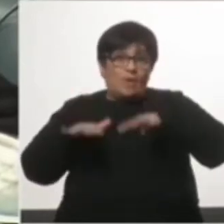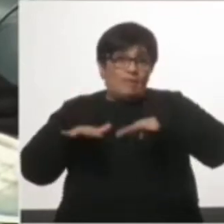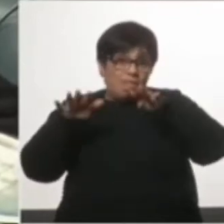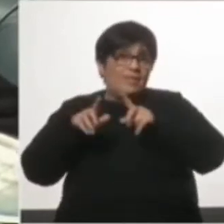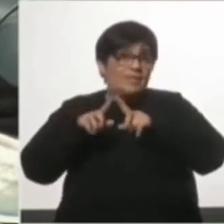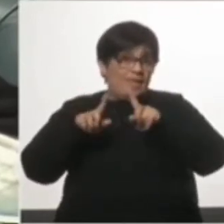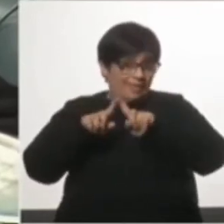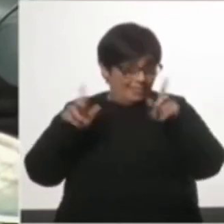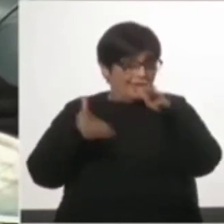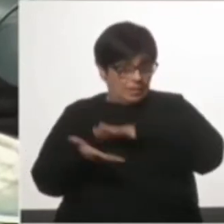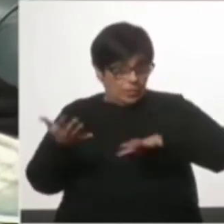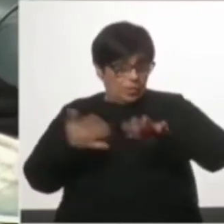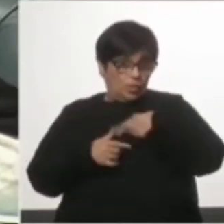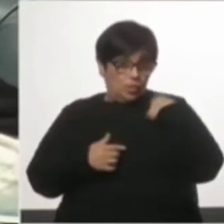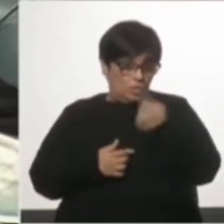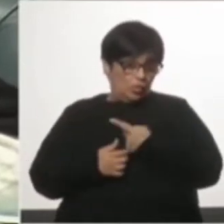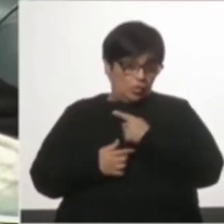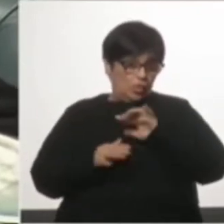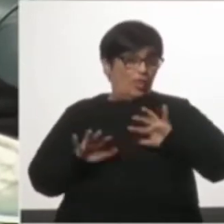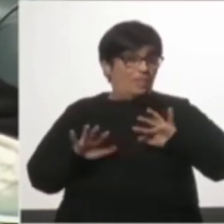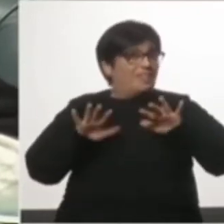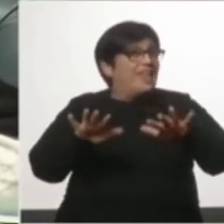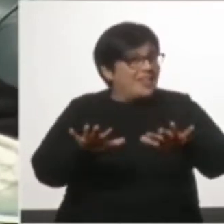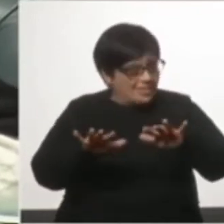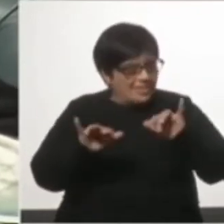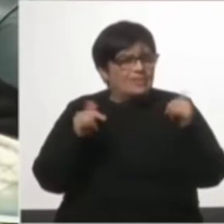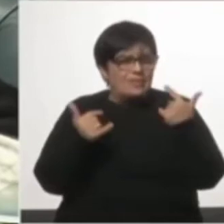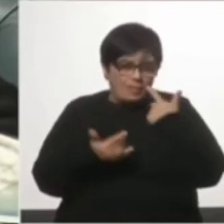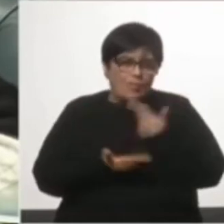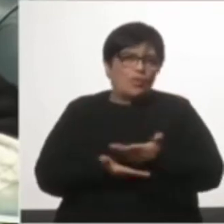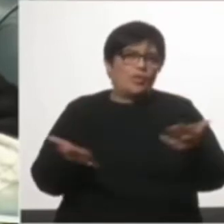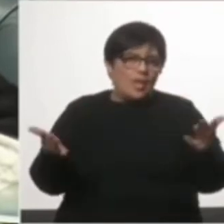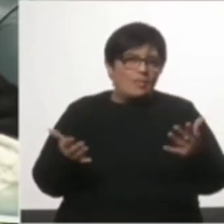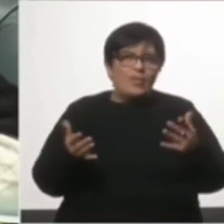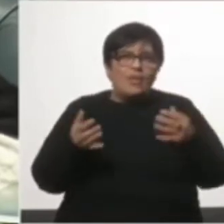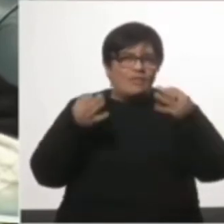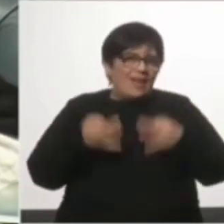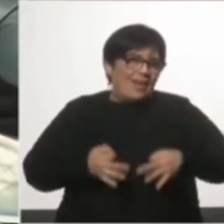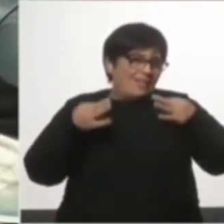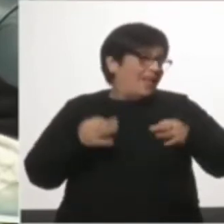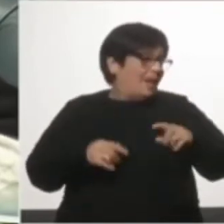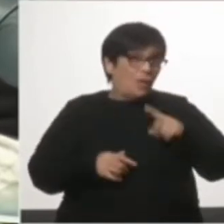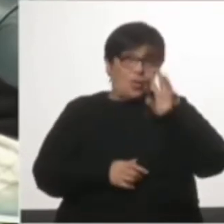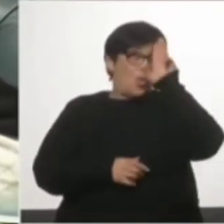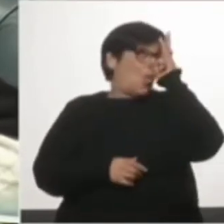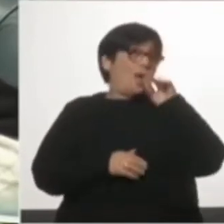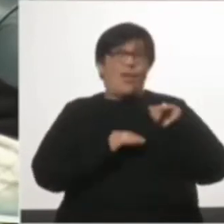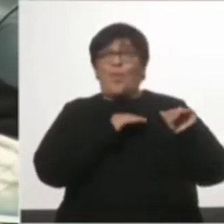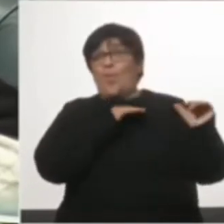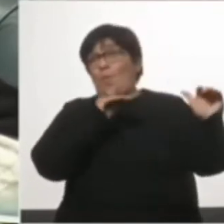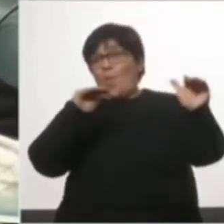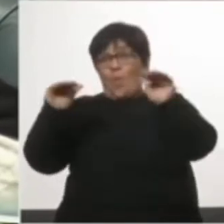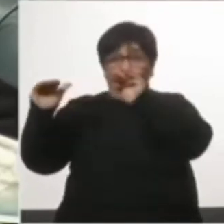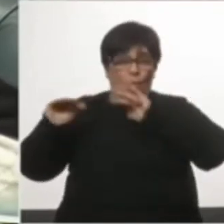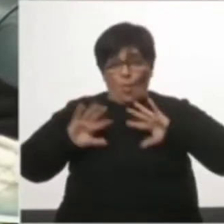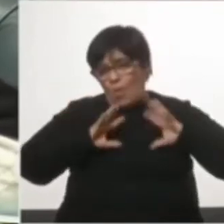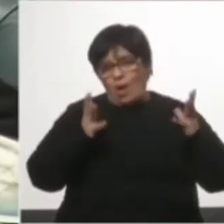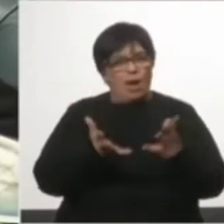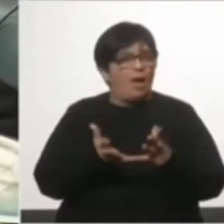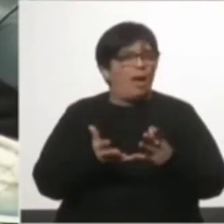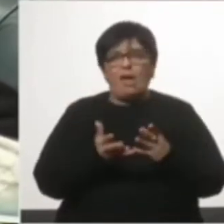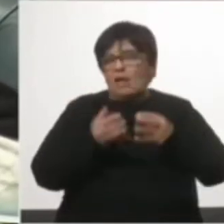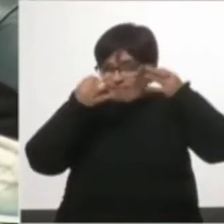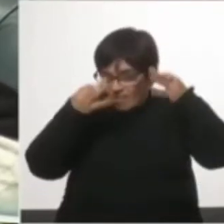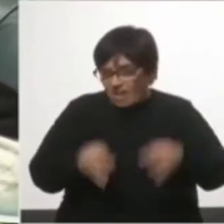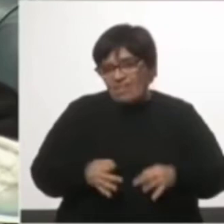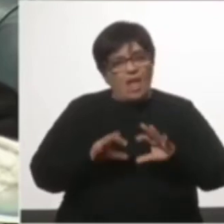excepción, pero que en el 10º mes confirmamos que no tenemos un genoma diferente los uruguayos al resto del universo, que somos iguales